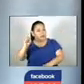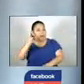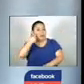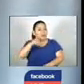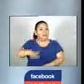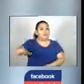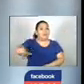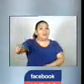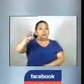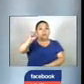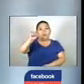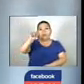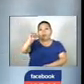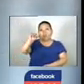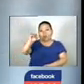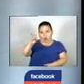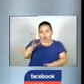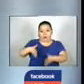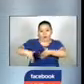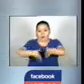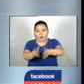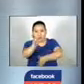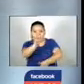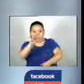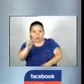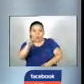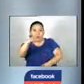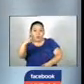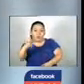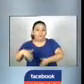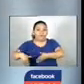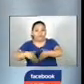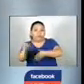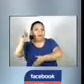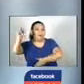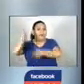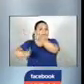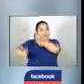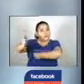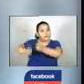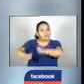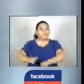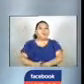cantón El Sitio, en el kilómetro 10 de la calle al puerto El Triunfo en Usulután.